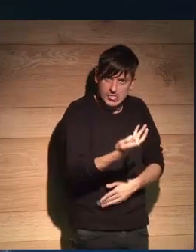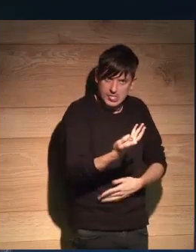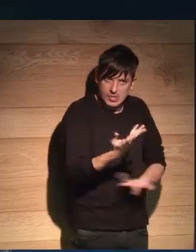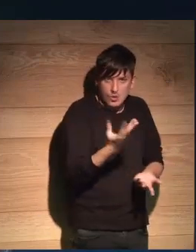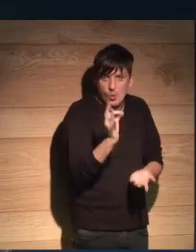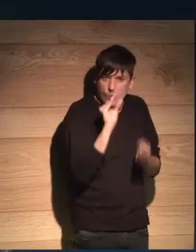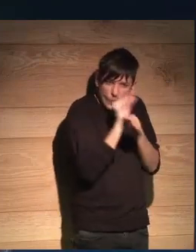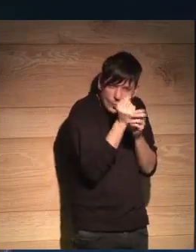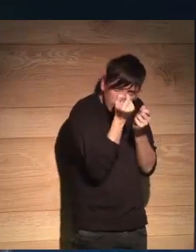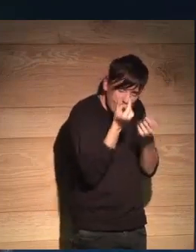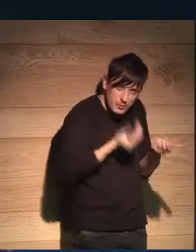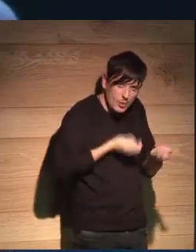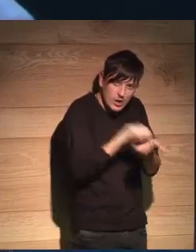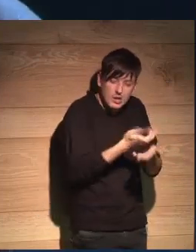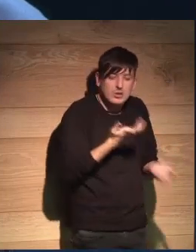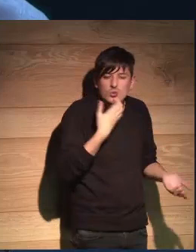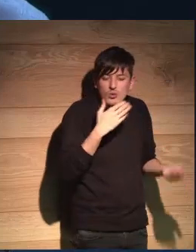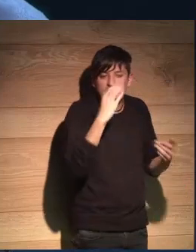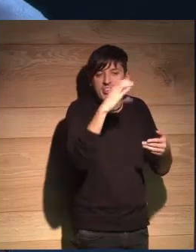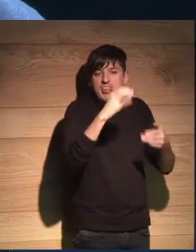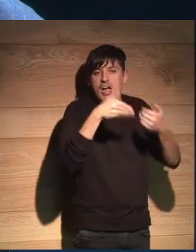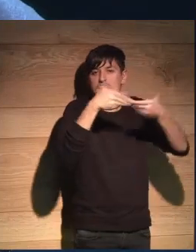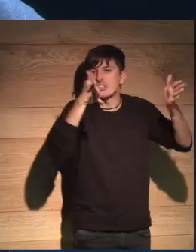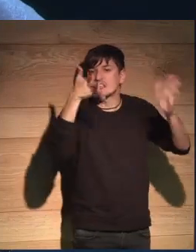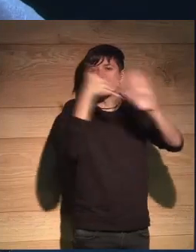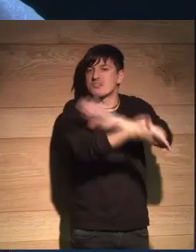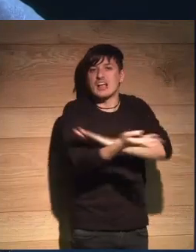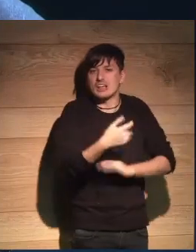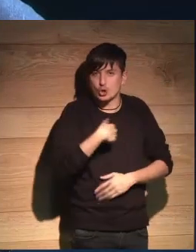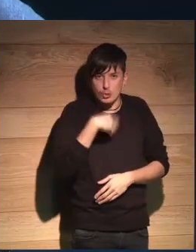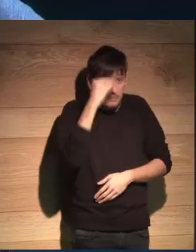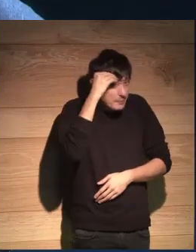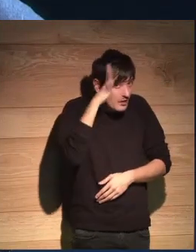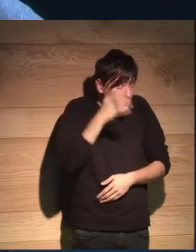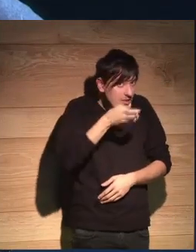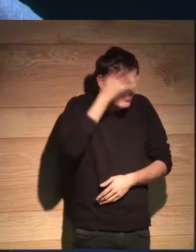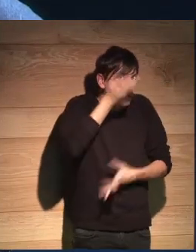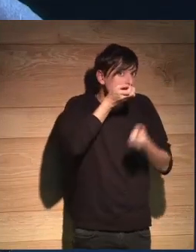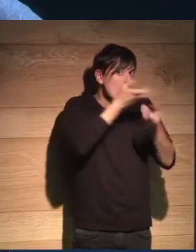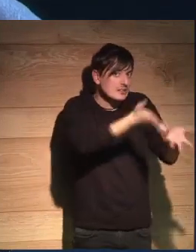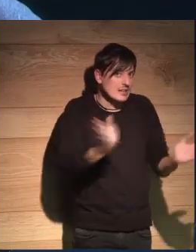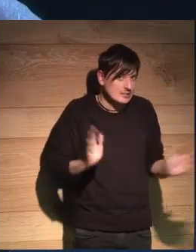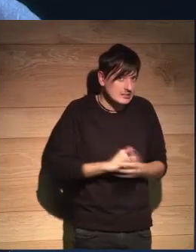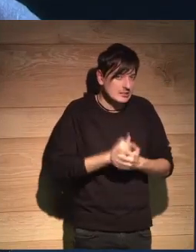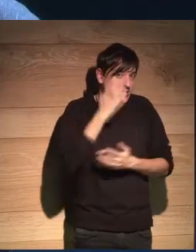es muy pequeña para lo que te pagan. ¿Cómo entiendo yo la ciencia en abierto? O algunas de las cosas, cuenta ideas,